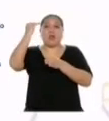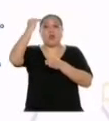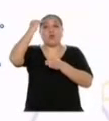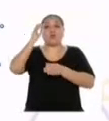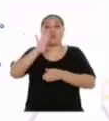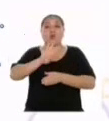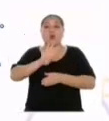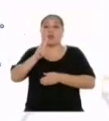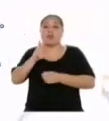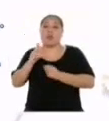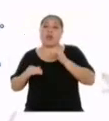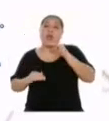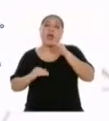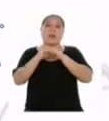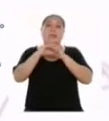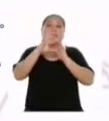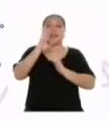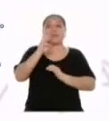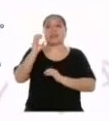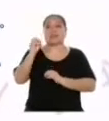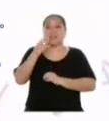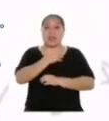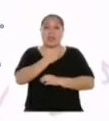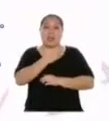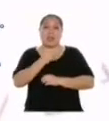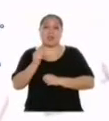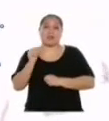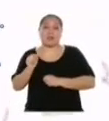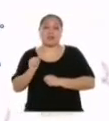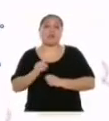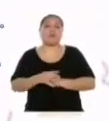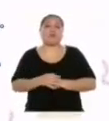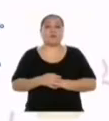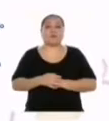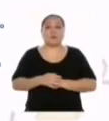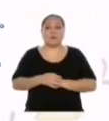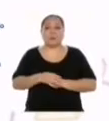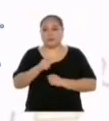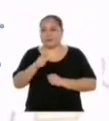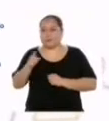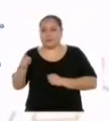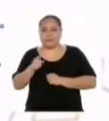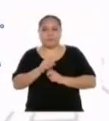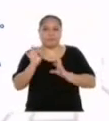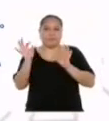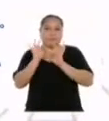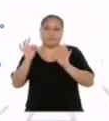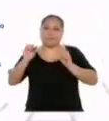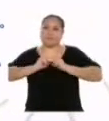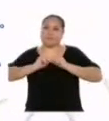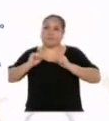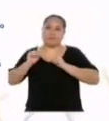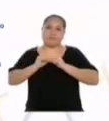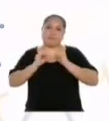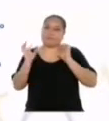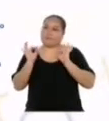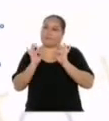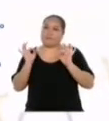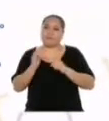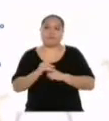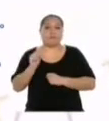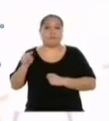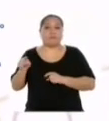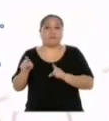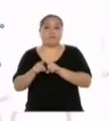adultos de 42 a 60 años. Y siendo el último intervalo donde no hemos registrado práctica de ejercicio, también